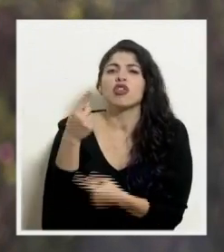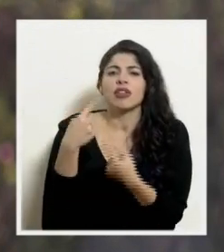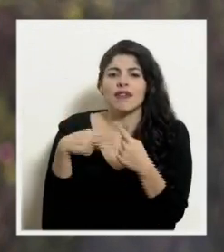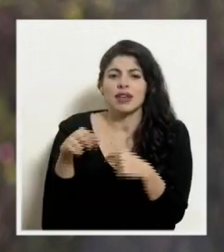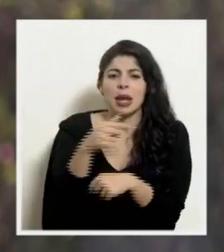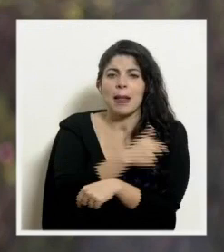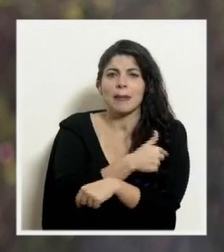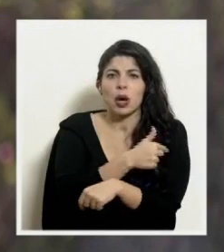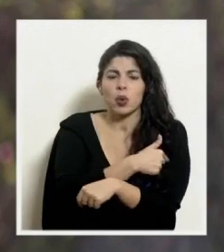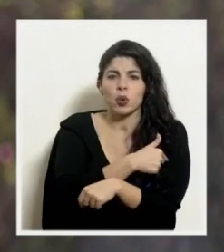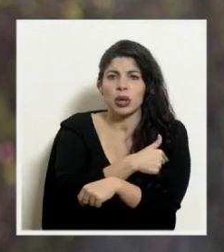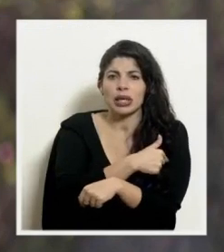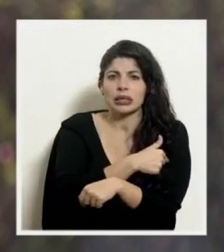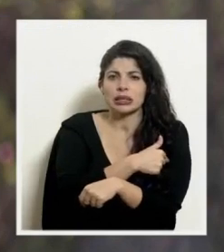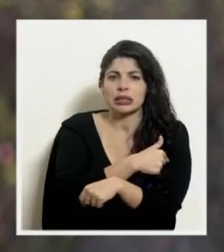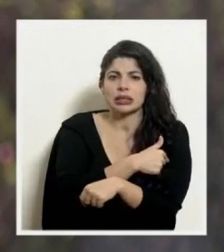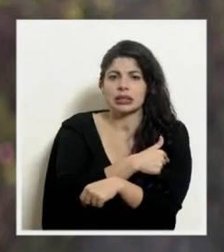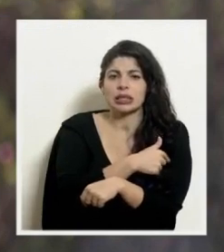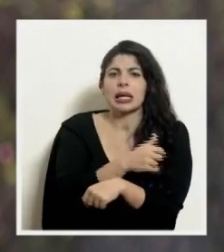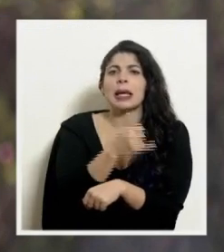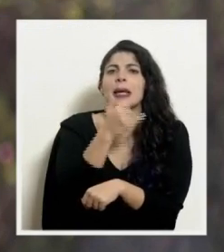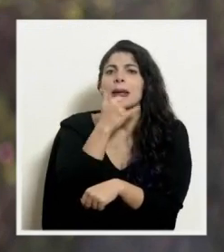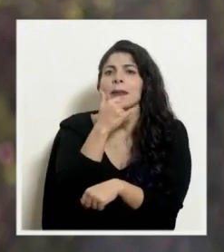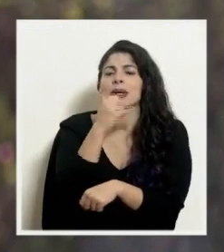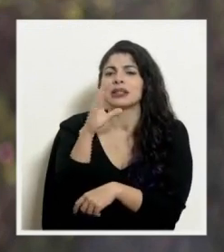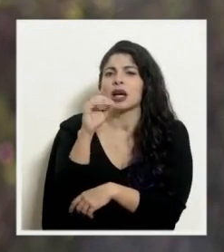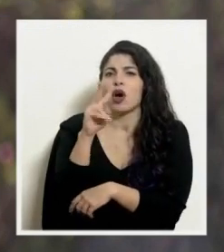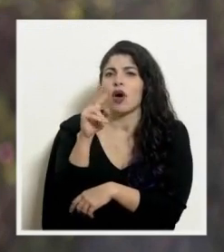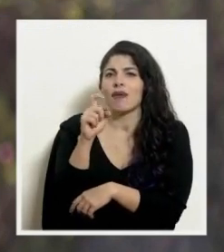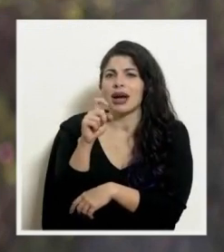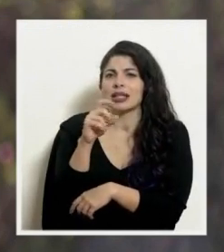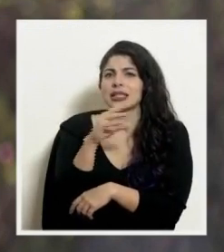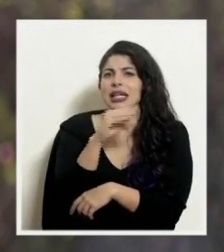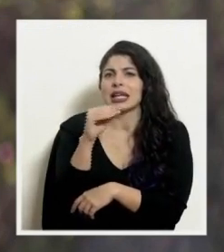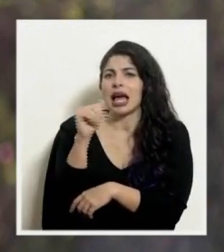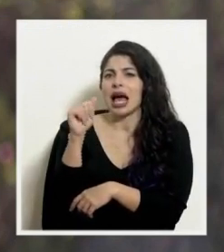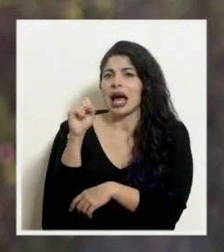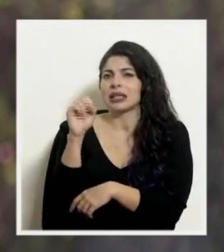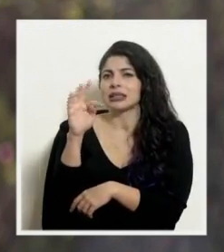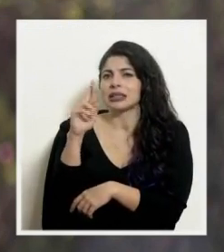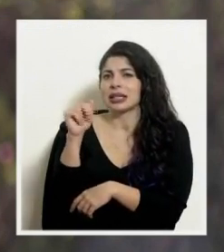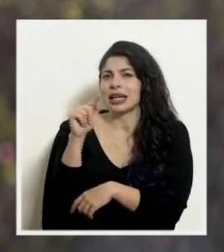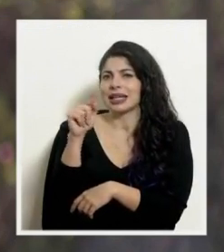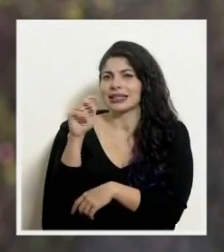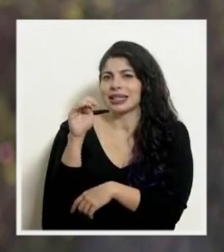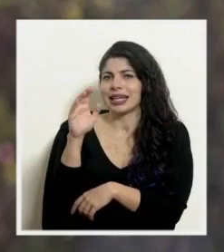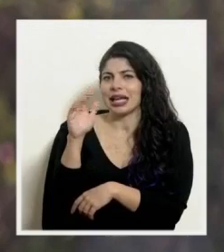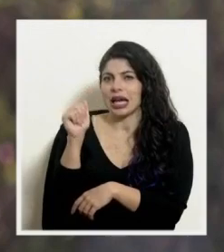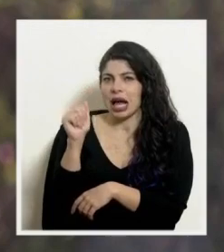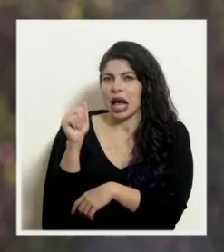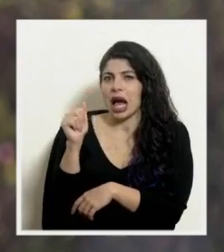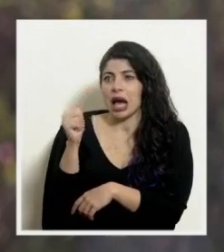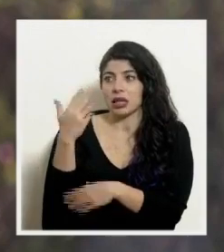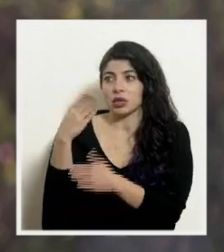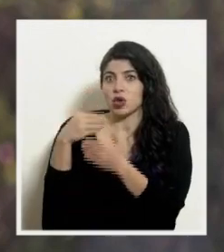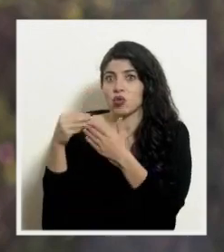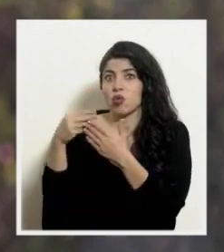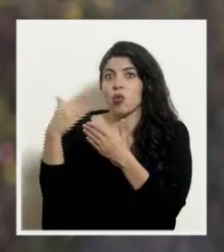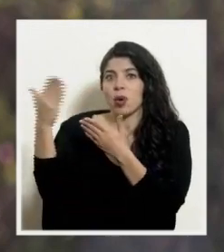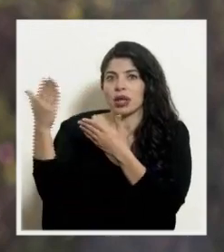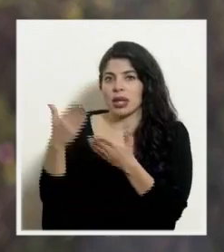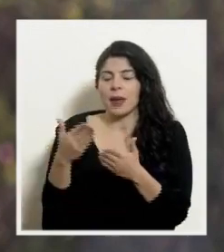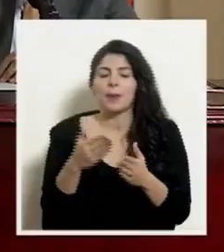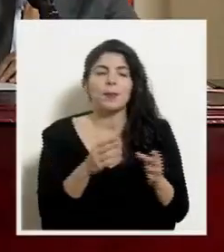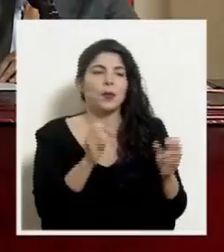vacunas? Y ¿qué está pasando con COVAX y AstraZeneca? Vamos por medio mayo. ¿Cuándo van a anunciar algo? ¿Cuándo vamos a tener algo de lo que le compramos a ellos? Ok,